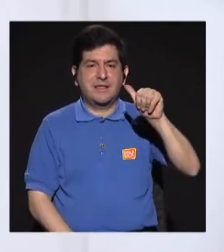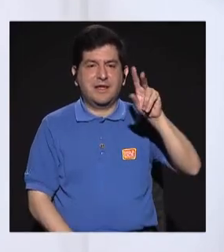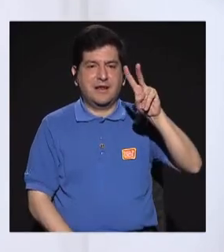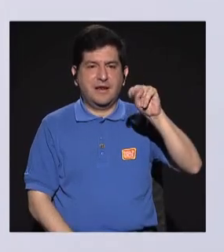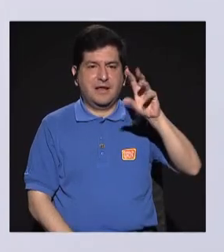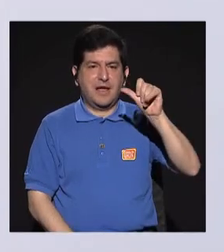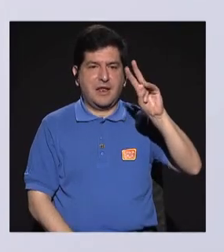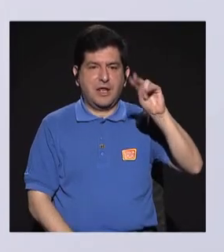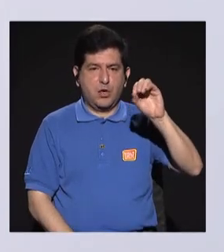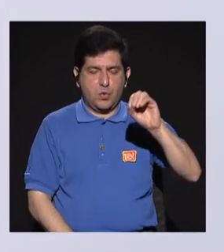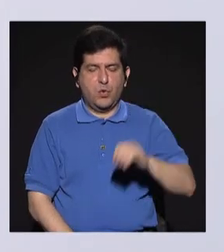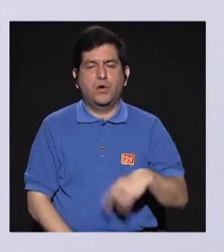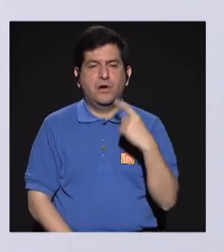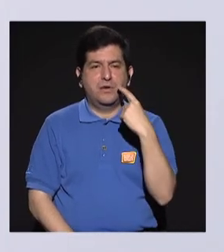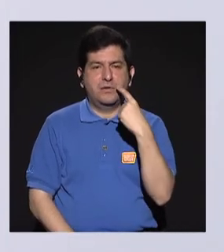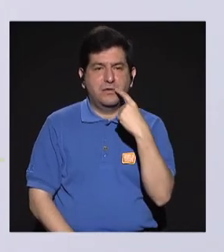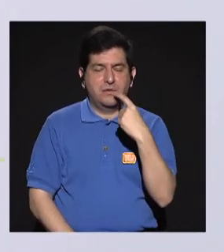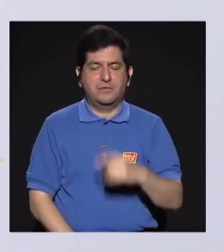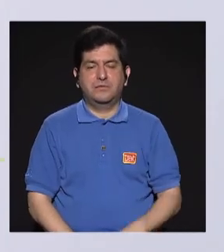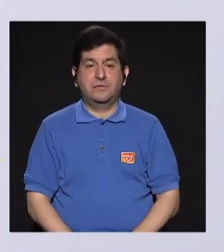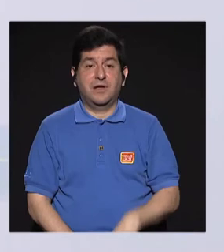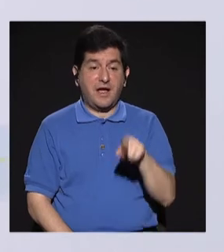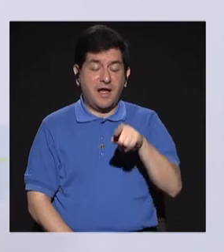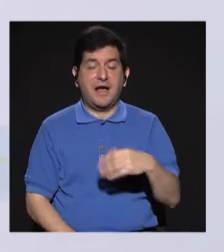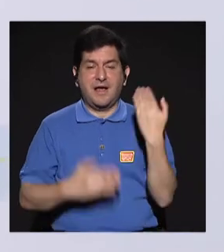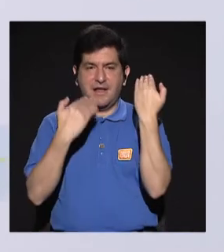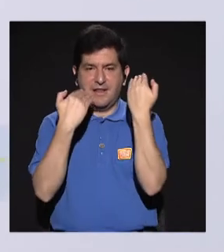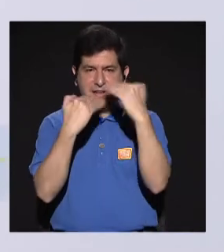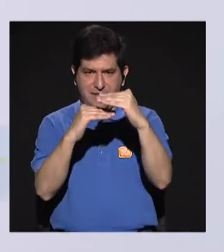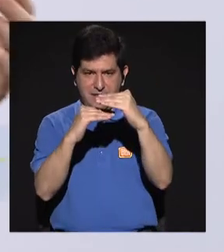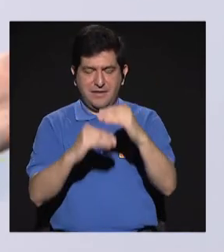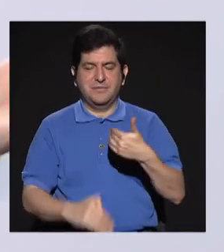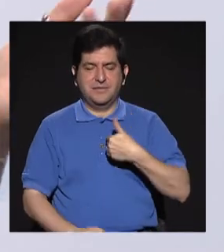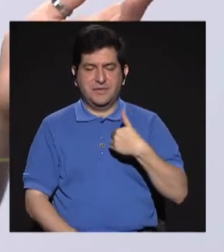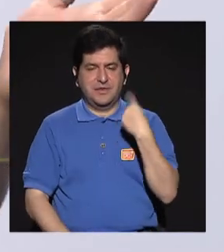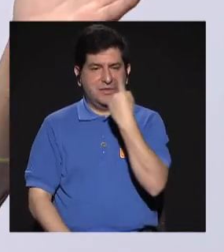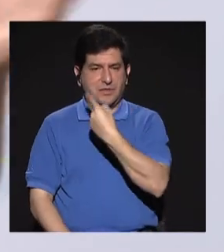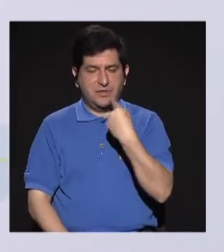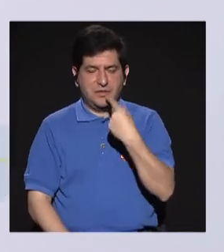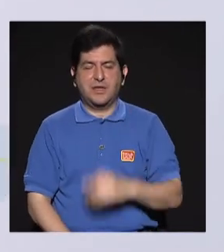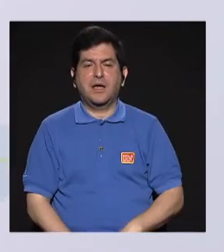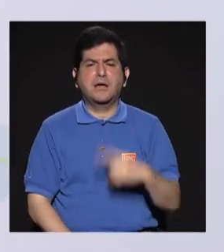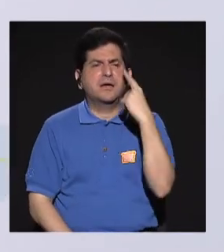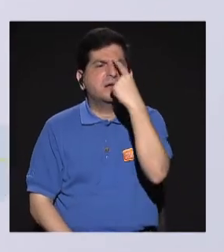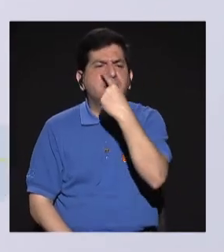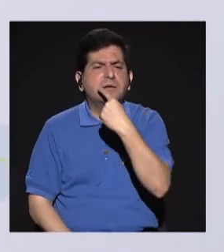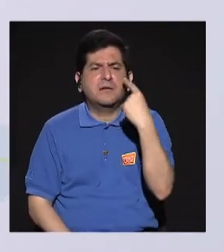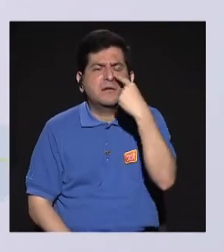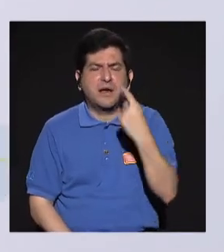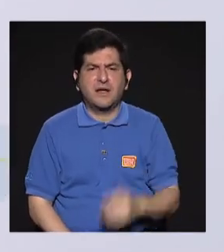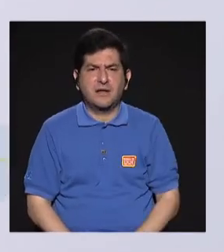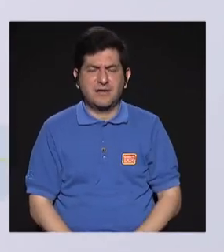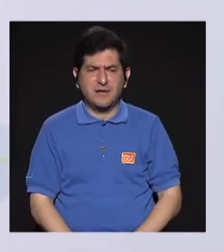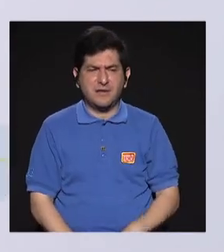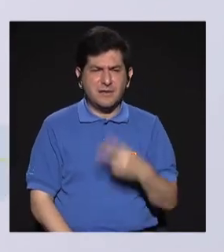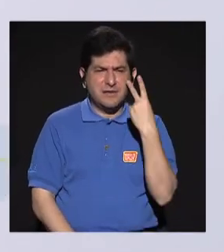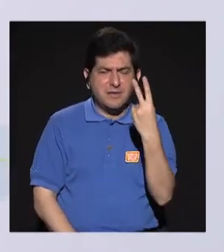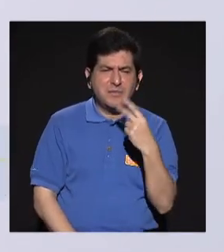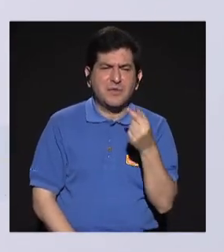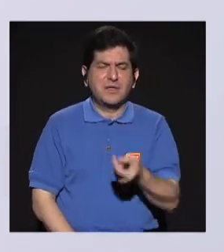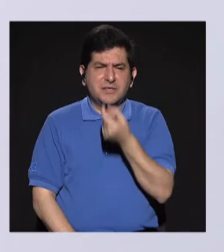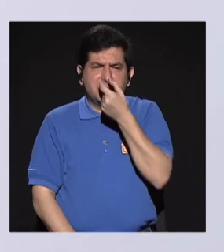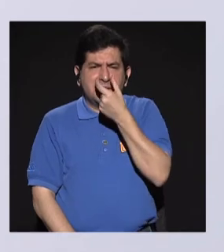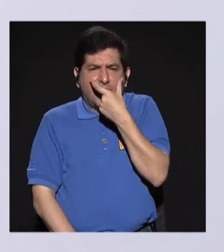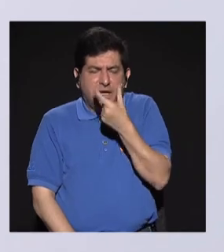en ambos lados entonces ahí nos dice hasta ahí llega a la boca por ejemplo eso la nariz bueno nos fijamos en los cornetes para ver